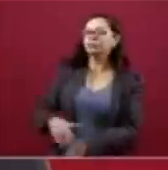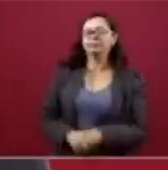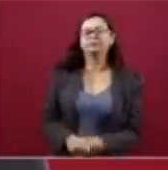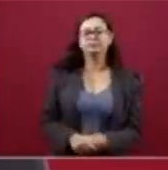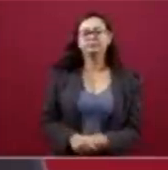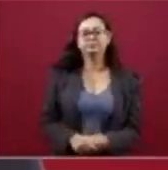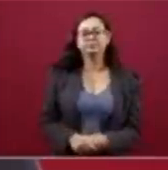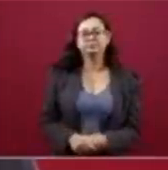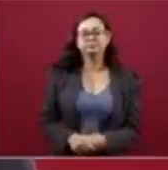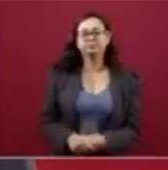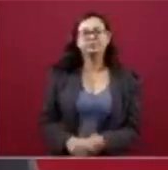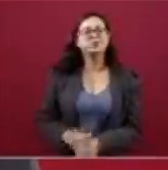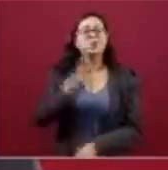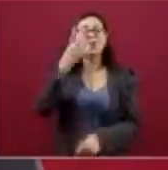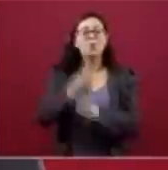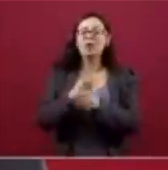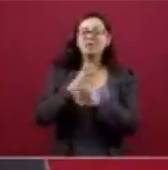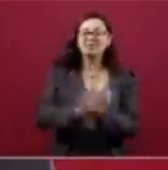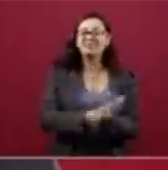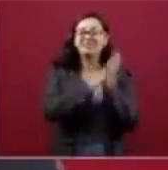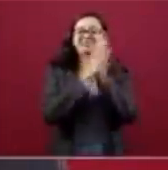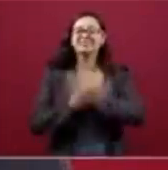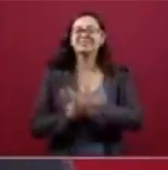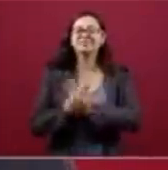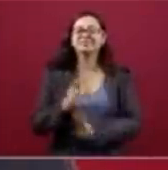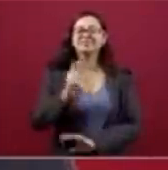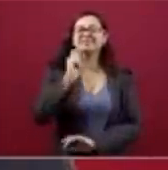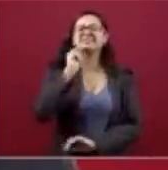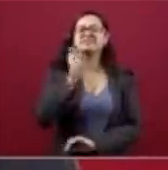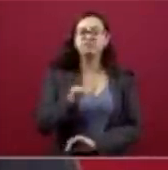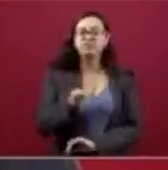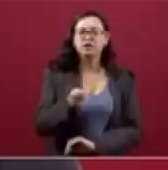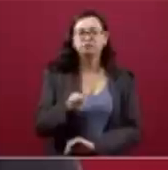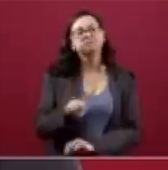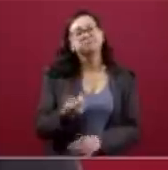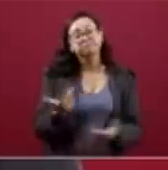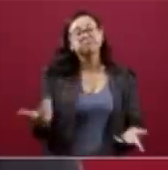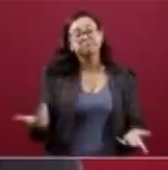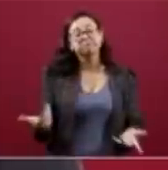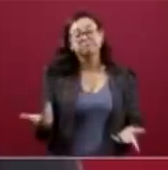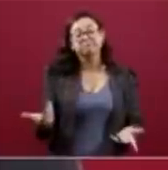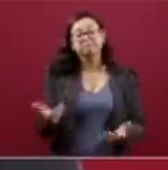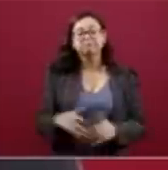La cuarta transformación significa eso,